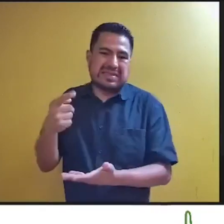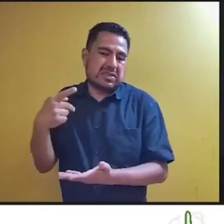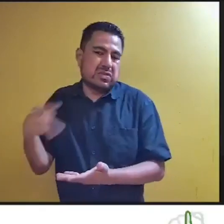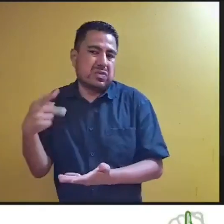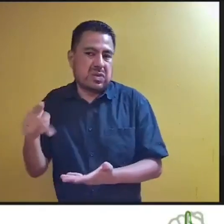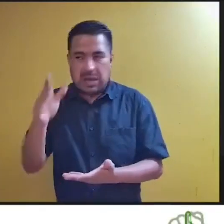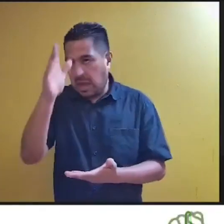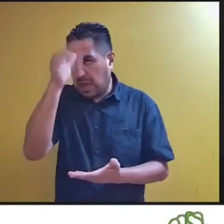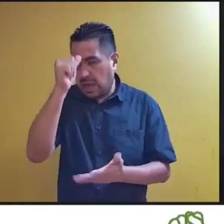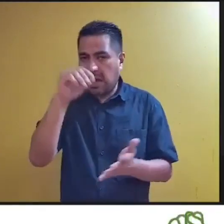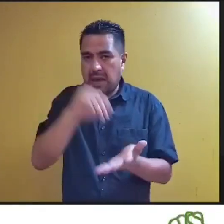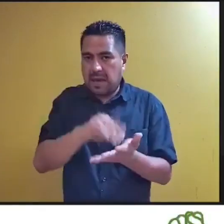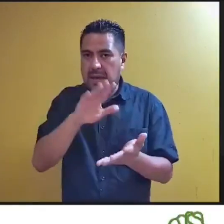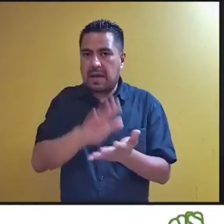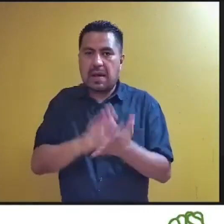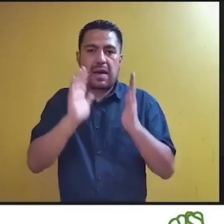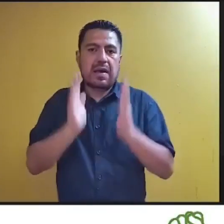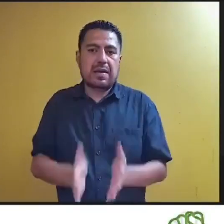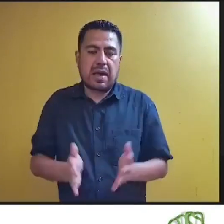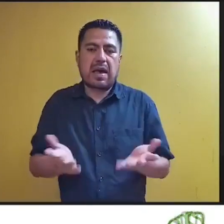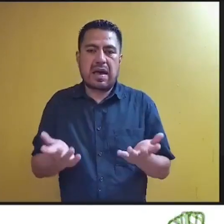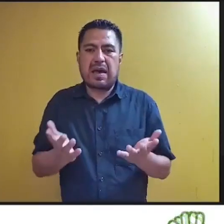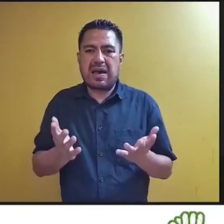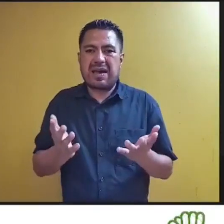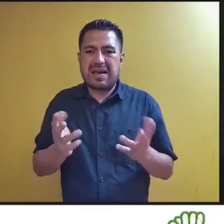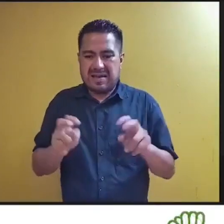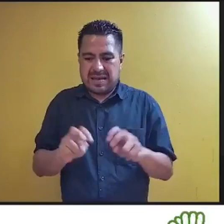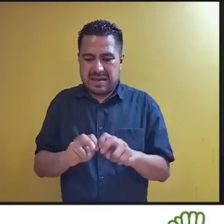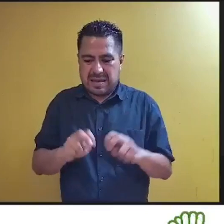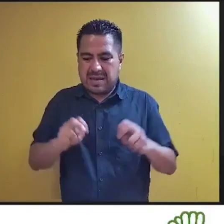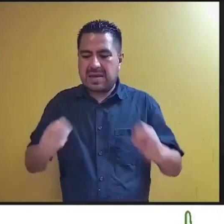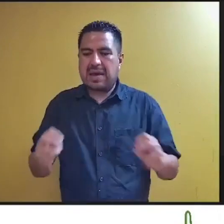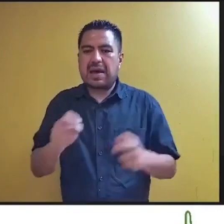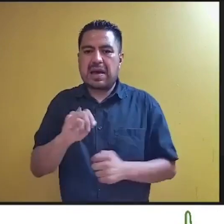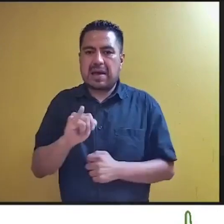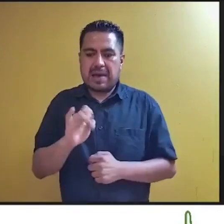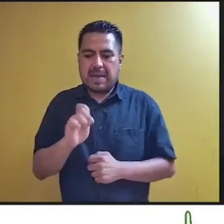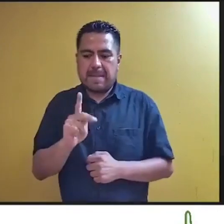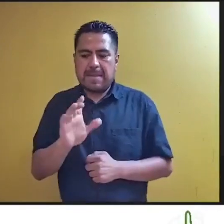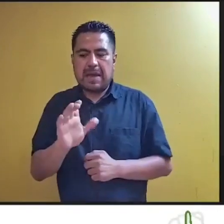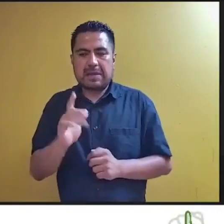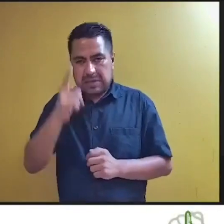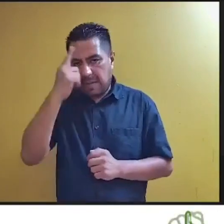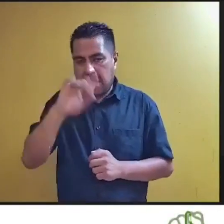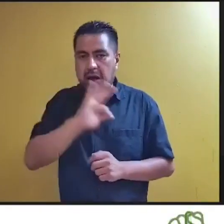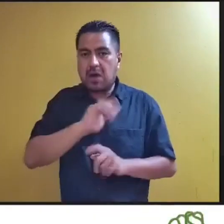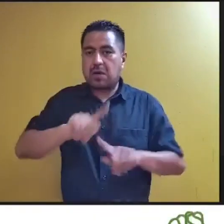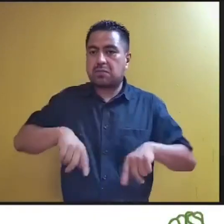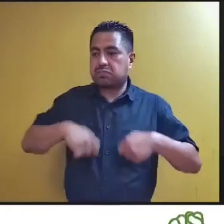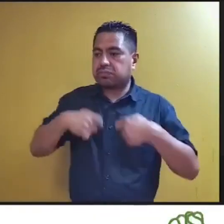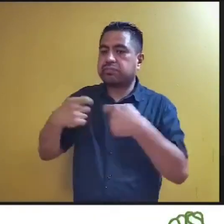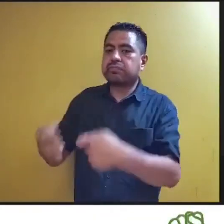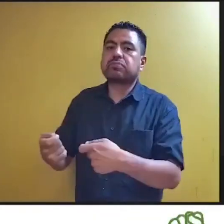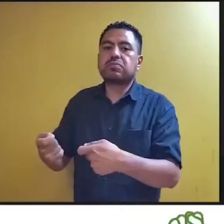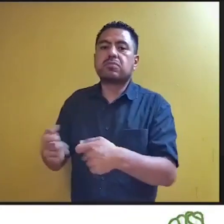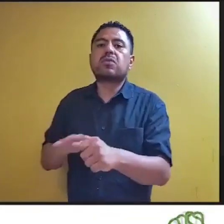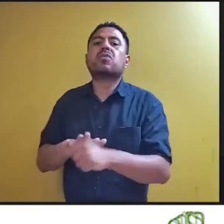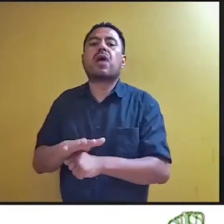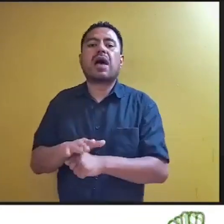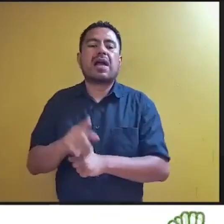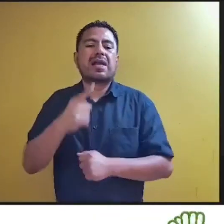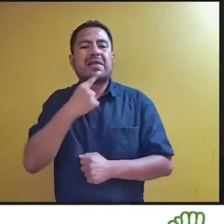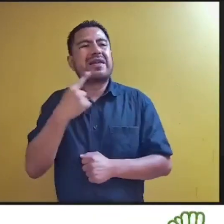que aprobó el Pleno del Consejo General del YPC para otorgarle a